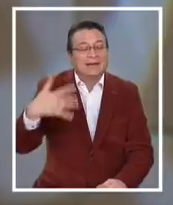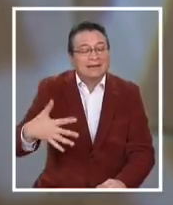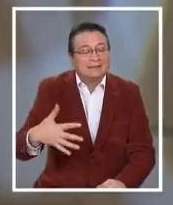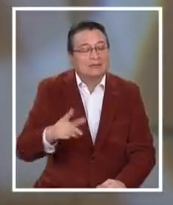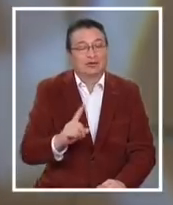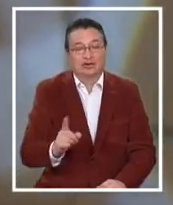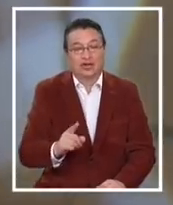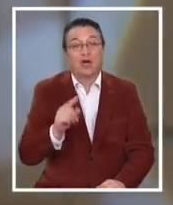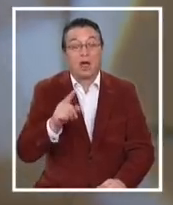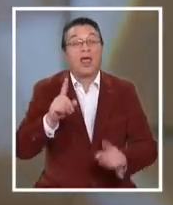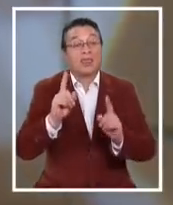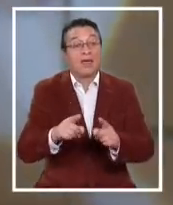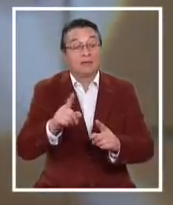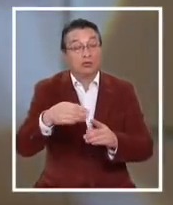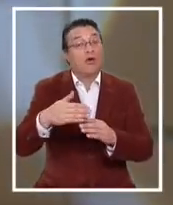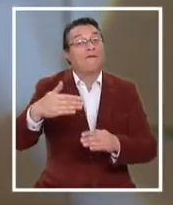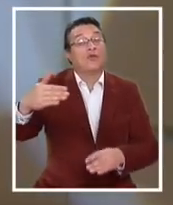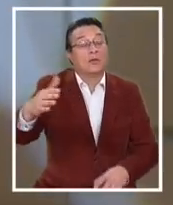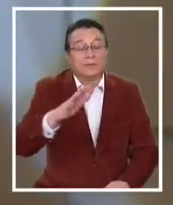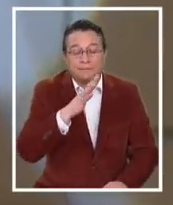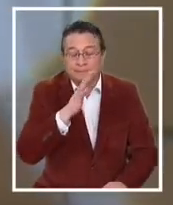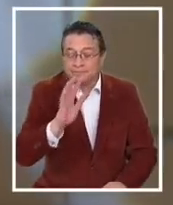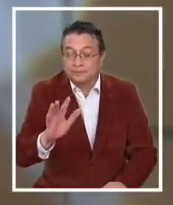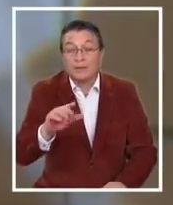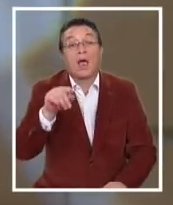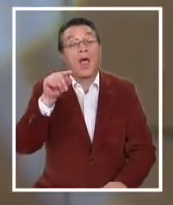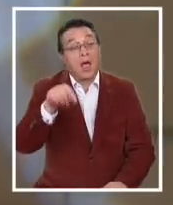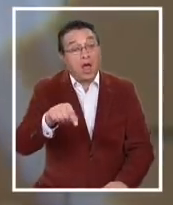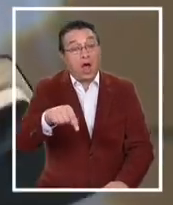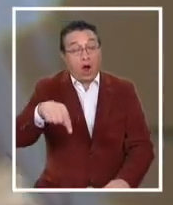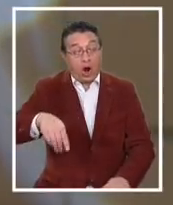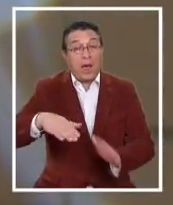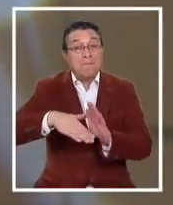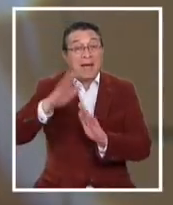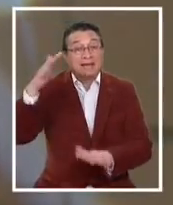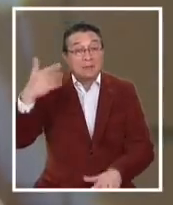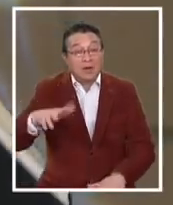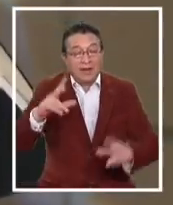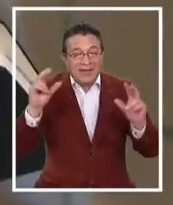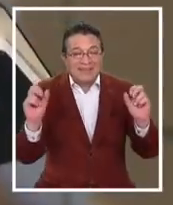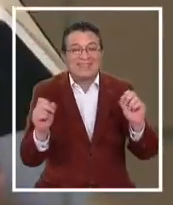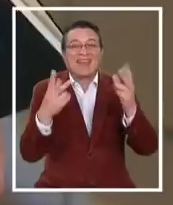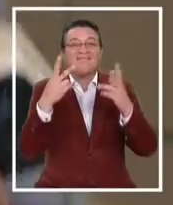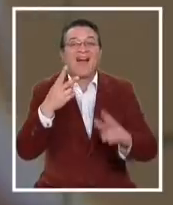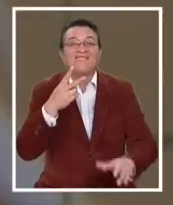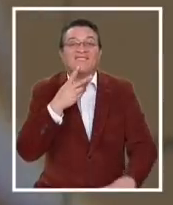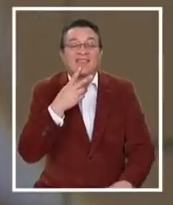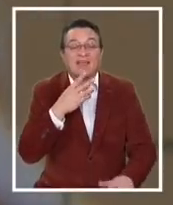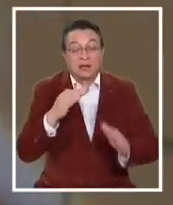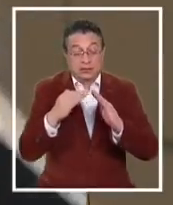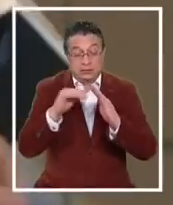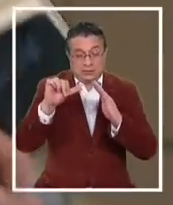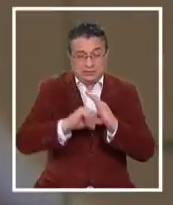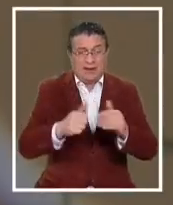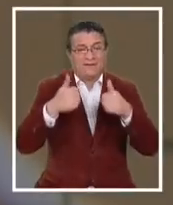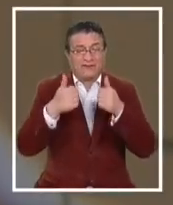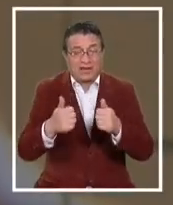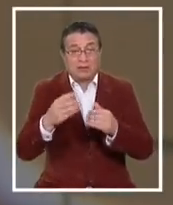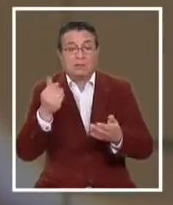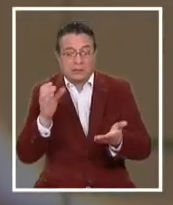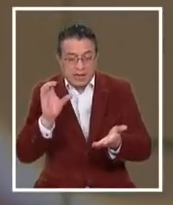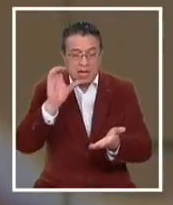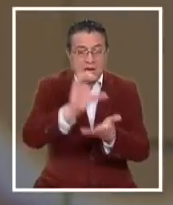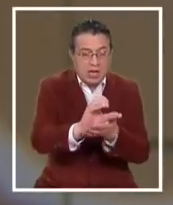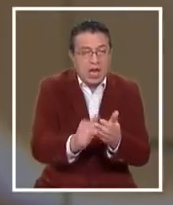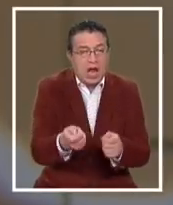no significa que haya que descartarla de aquí en adelante, significa que hoy día la prioridad es salvar vidas, que las cuarentenas puedan ser efectivas, que la gente reciba apoyo